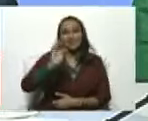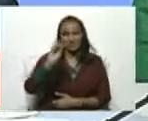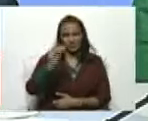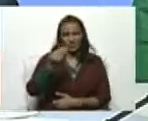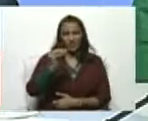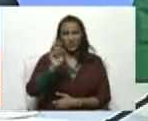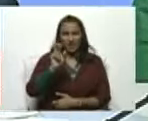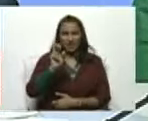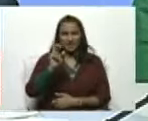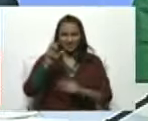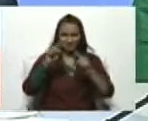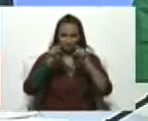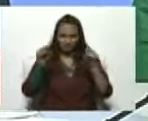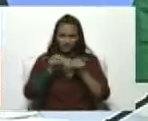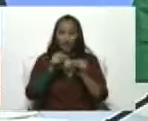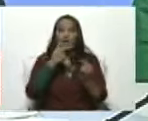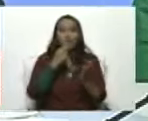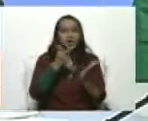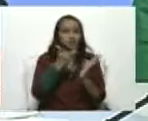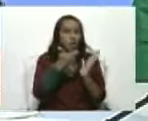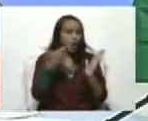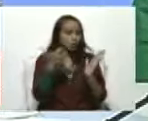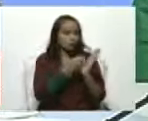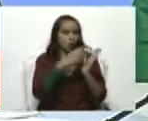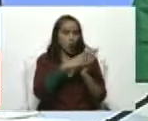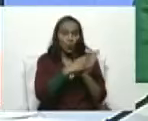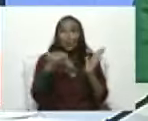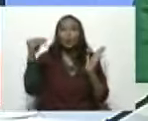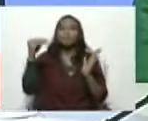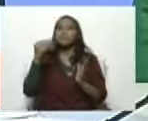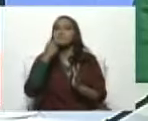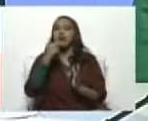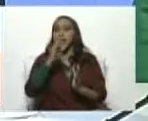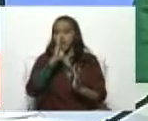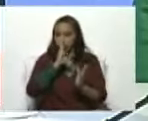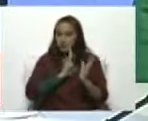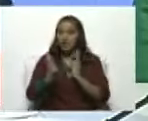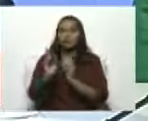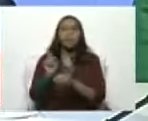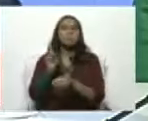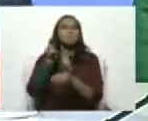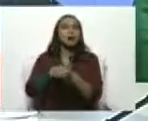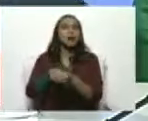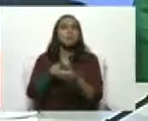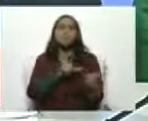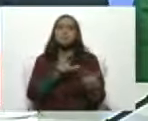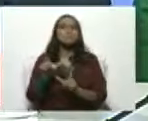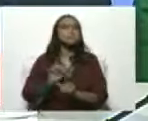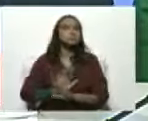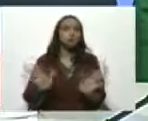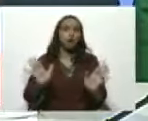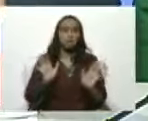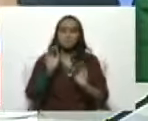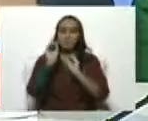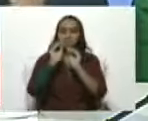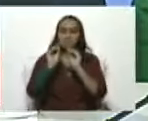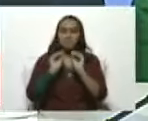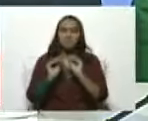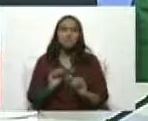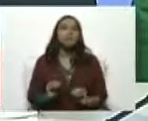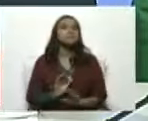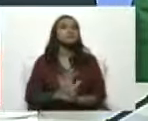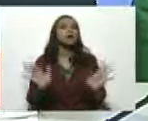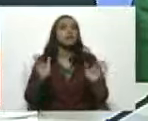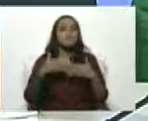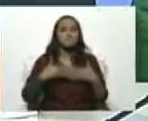CC200. Y entran directo, como dice uno, pues. Directo, se registra, papá, y de ahí para adelante lo que queda